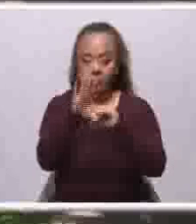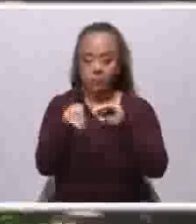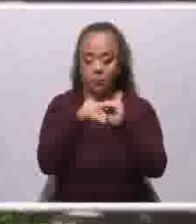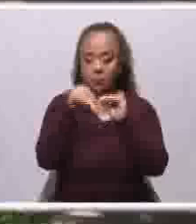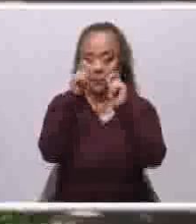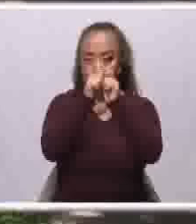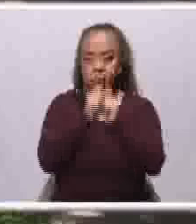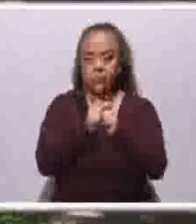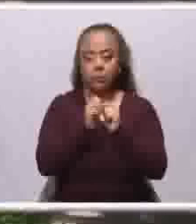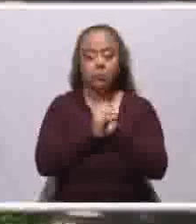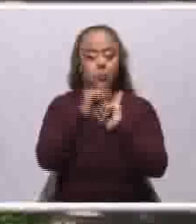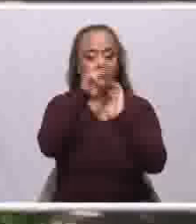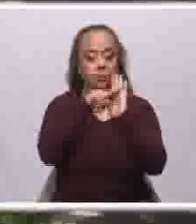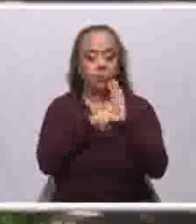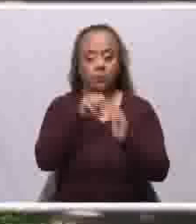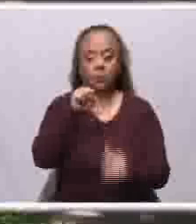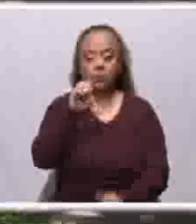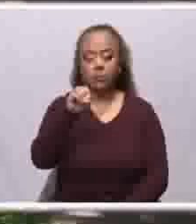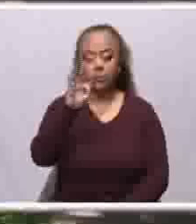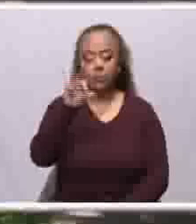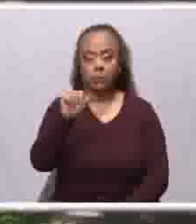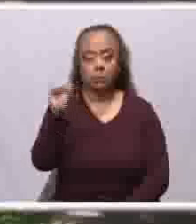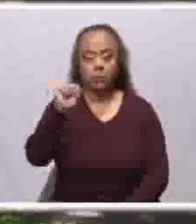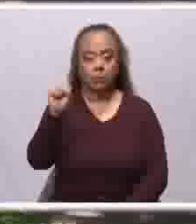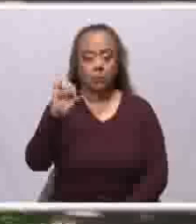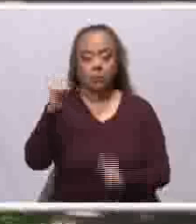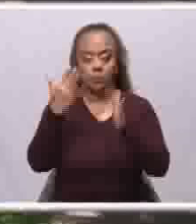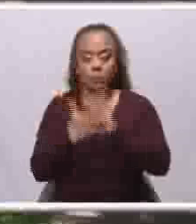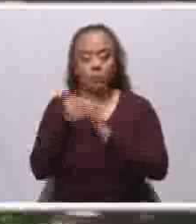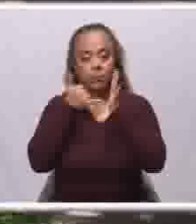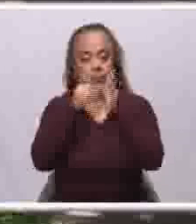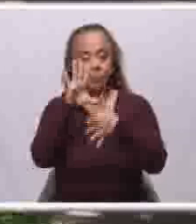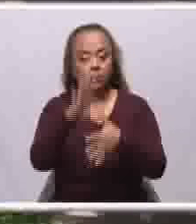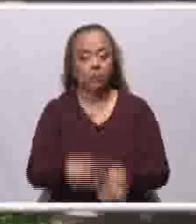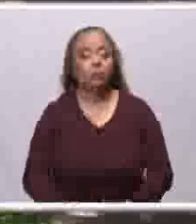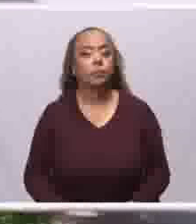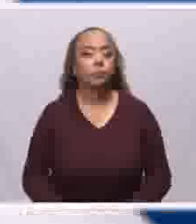detalle las notas de sofa score a los jugadores de la Copa América